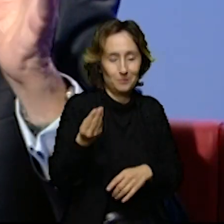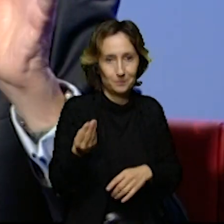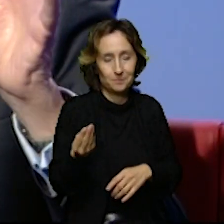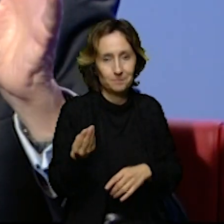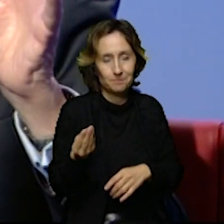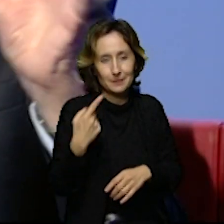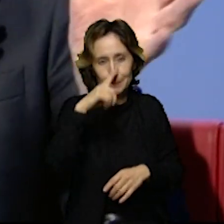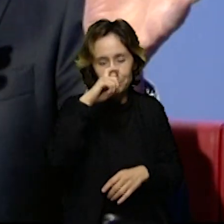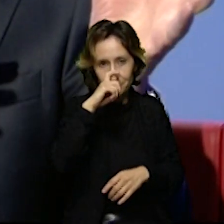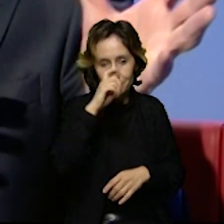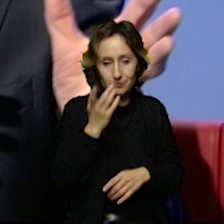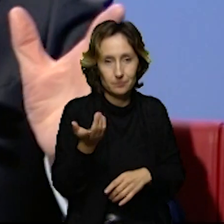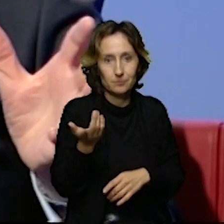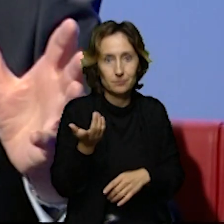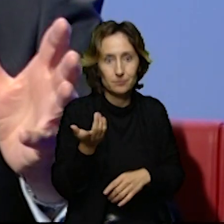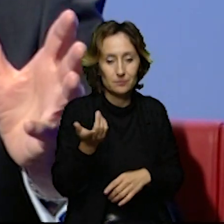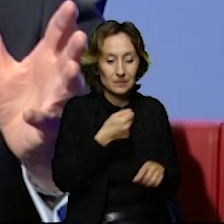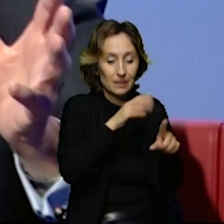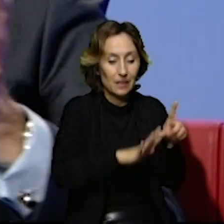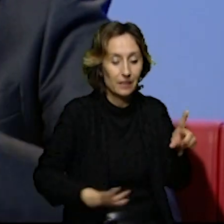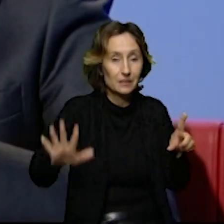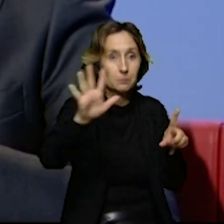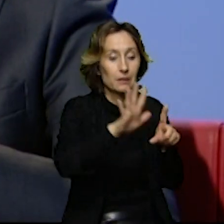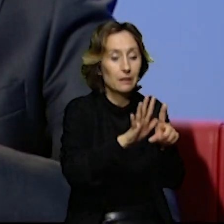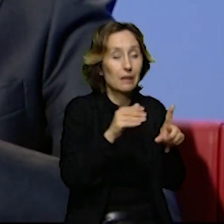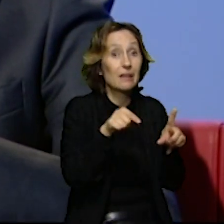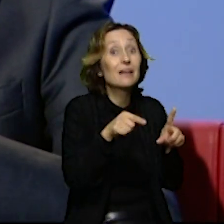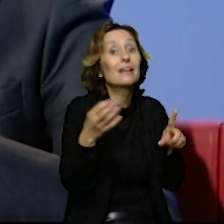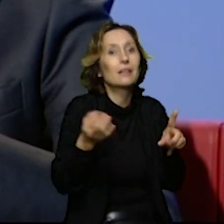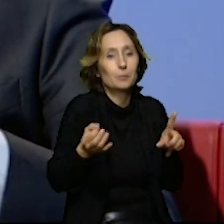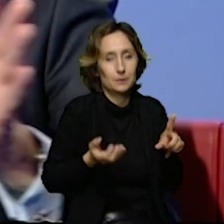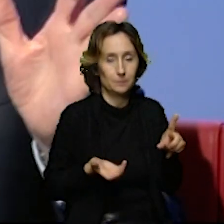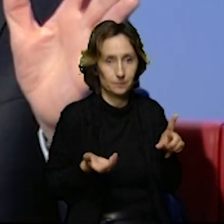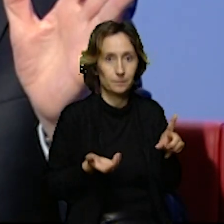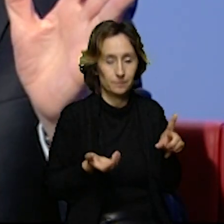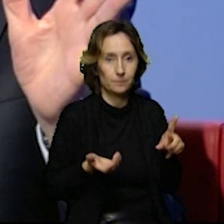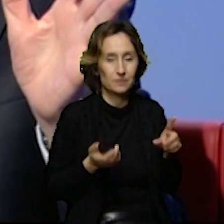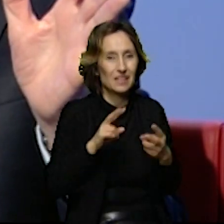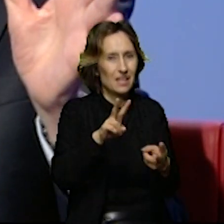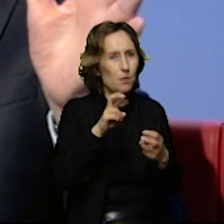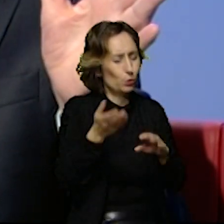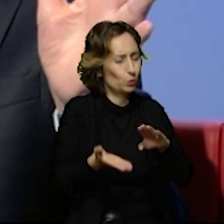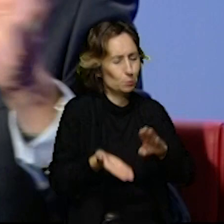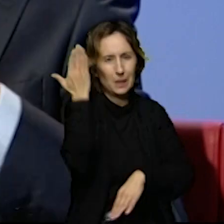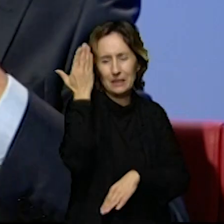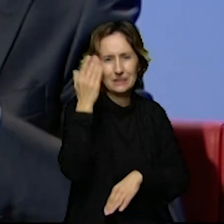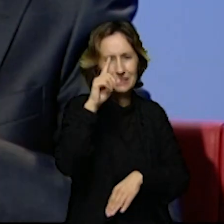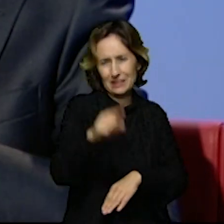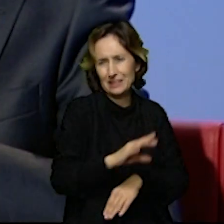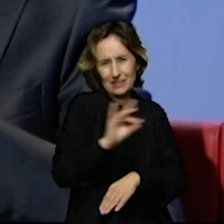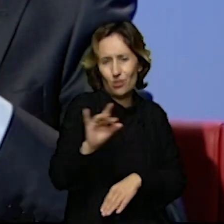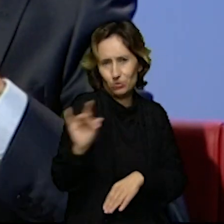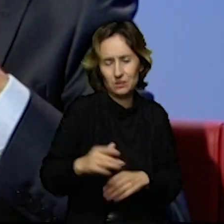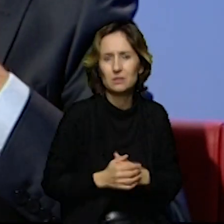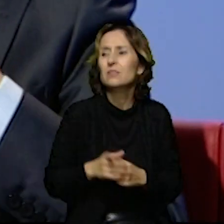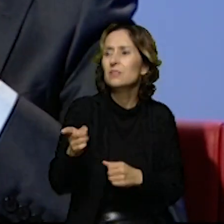de que vamos a ver lo que ocurre con España, porque España va a venir una subida de impuestos sí o sí. En el resto ahora vamos a hablar